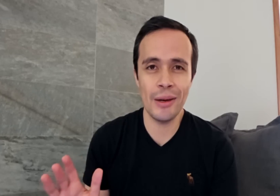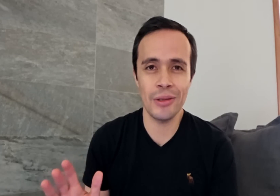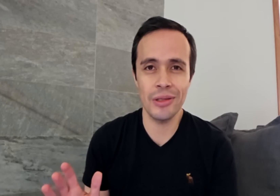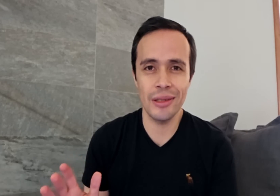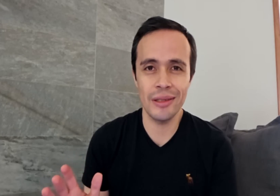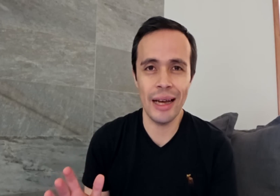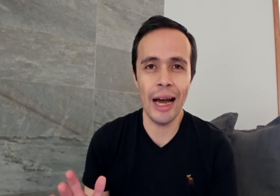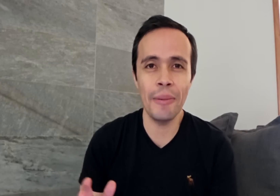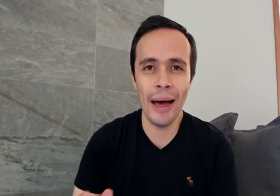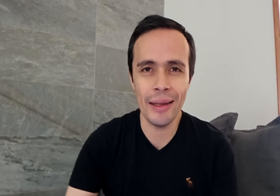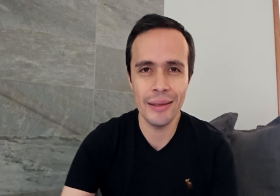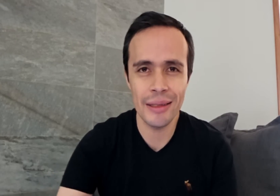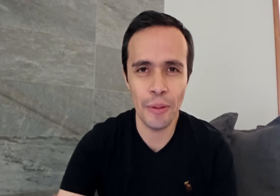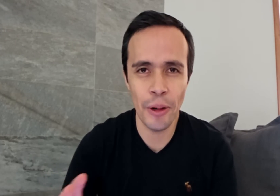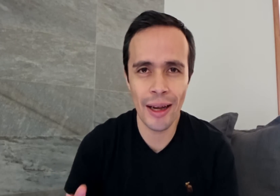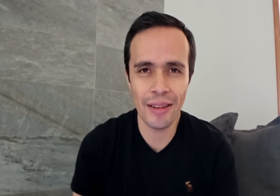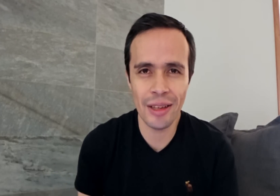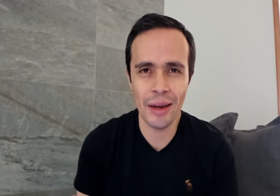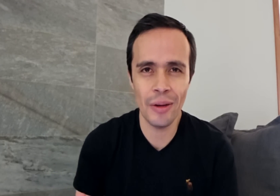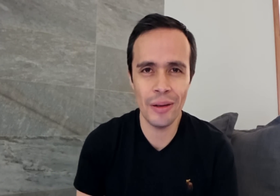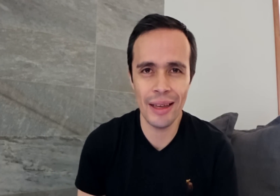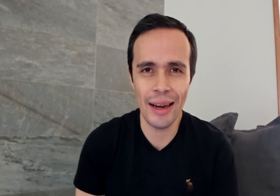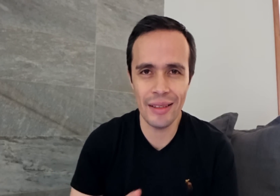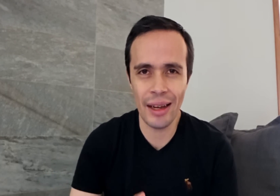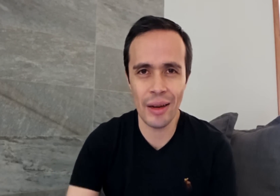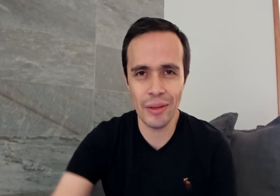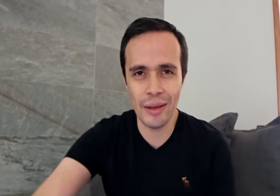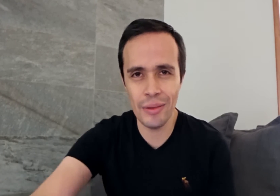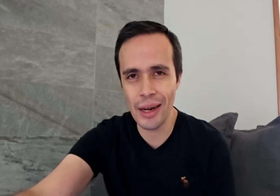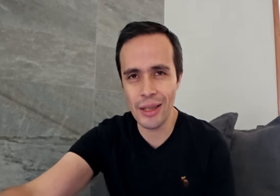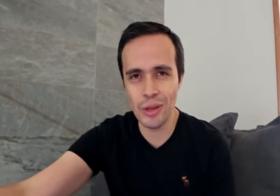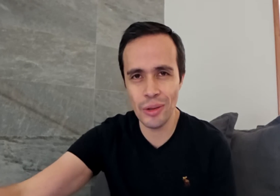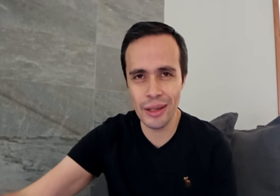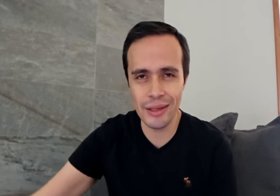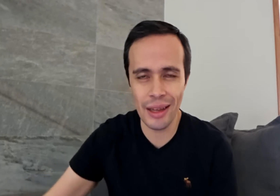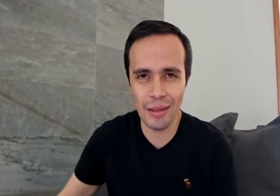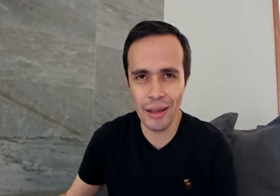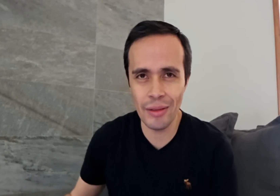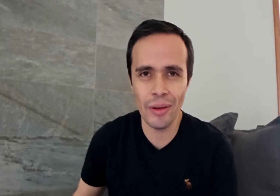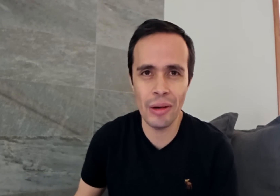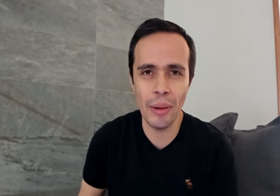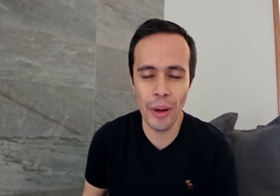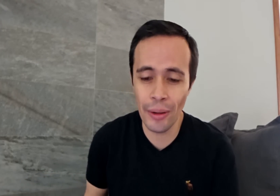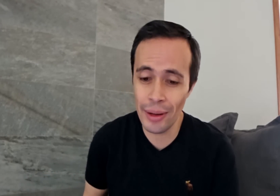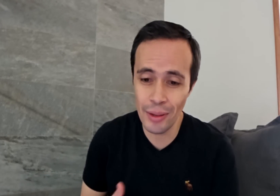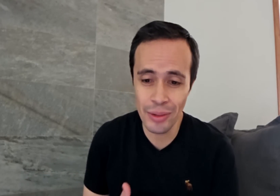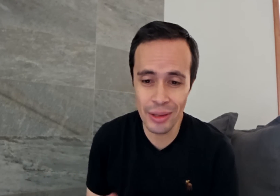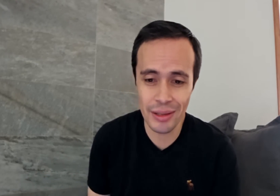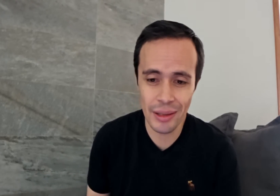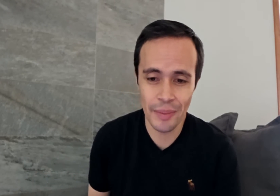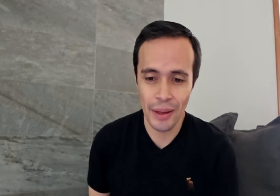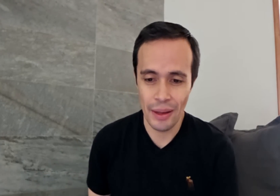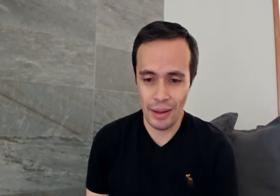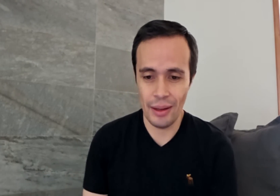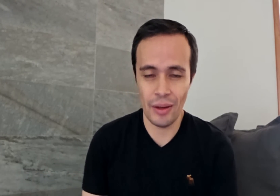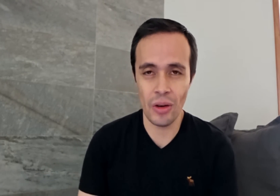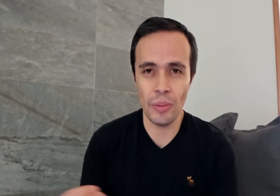sus pininos. Ahí va Samuel García, ¿no? Ya le sacaron ahí un rancho que está haciendo en Nuevo León,